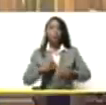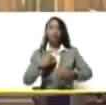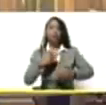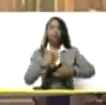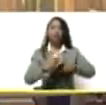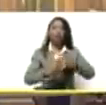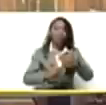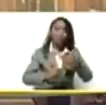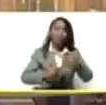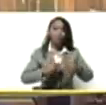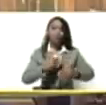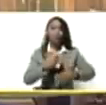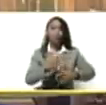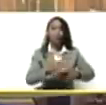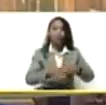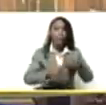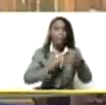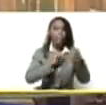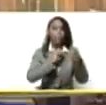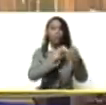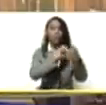de nuestro país